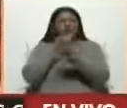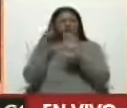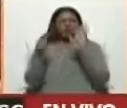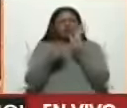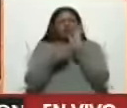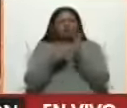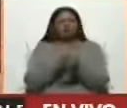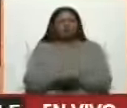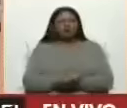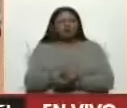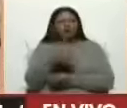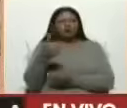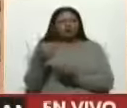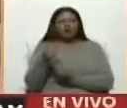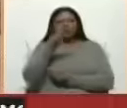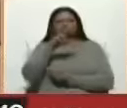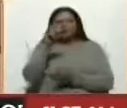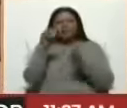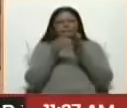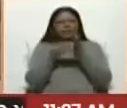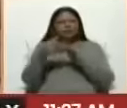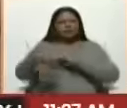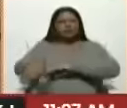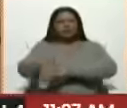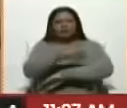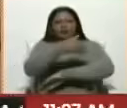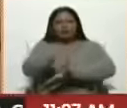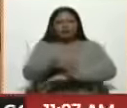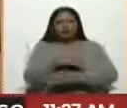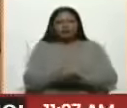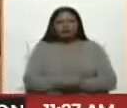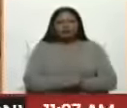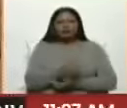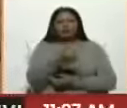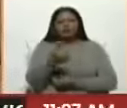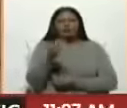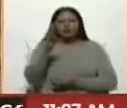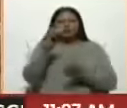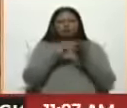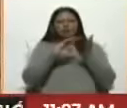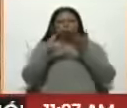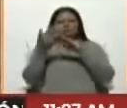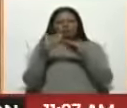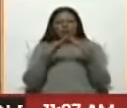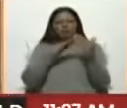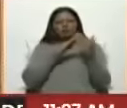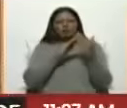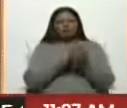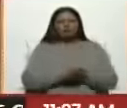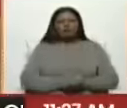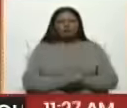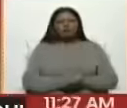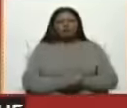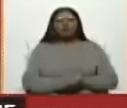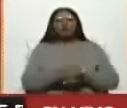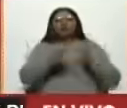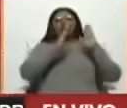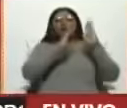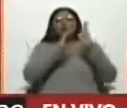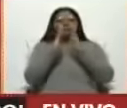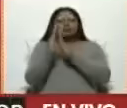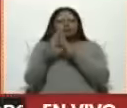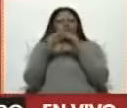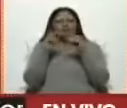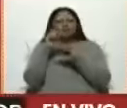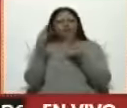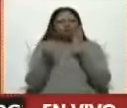cada una de las casi 30.000 calles, en cada una de las casi 4.000 comunidades. Organizada. Y tenemos